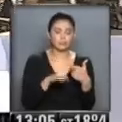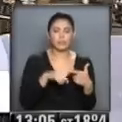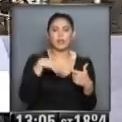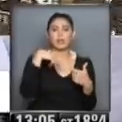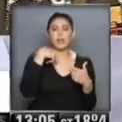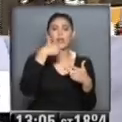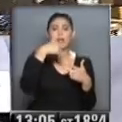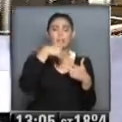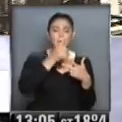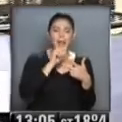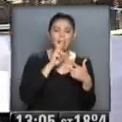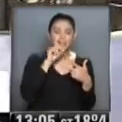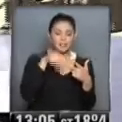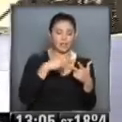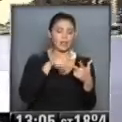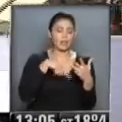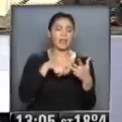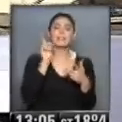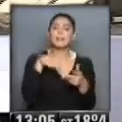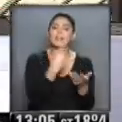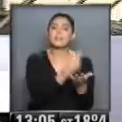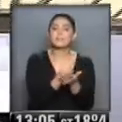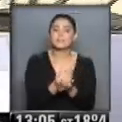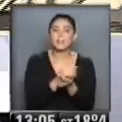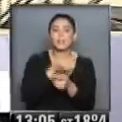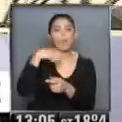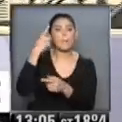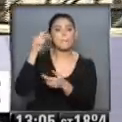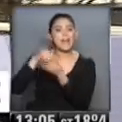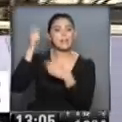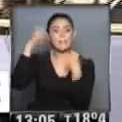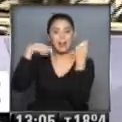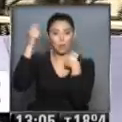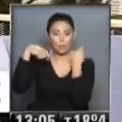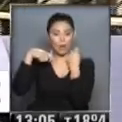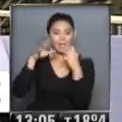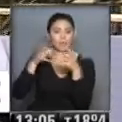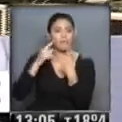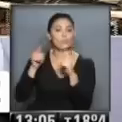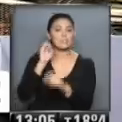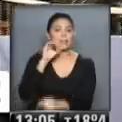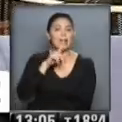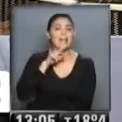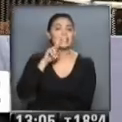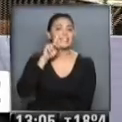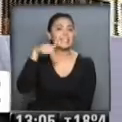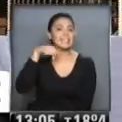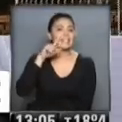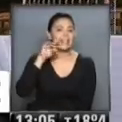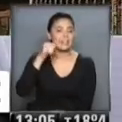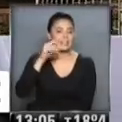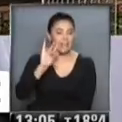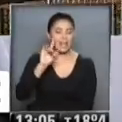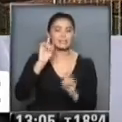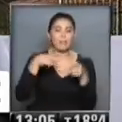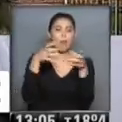con Malena D'Alessio. Representantes del Paraguay con la banda de Trinidad de Paraguay, también la Asociación Folclórica